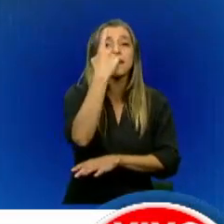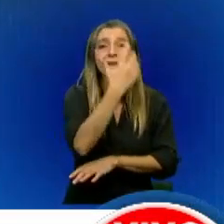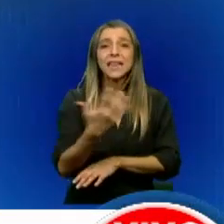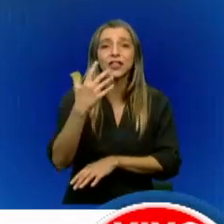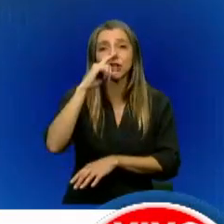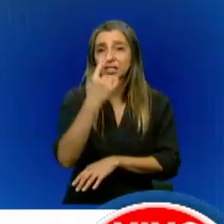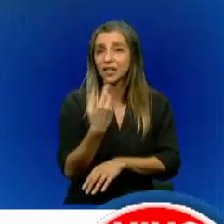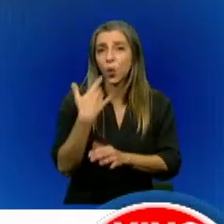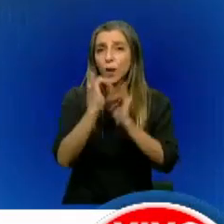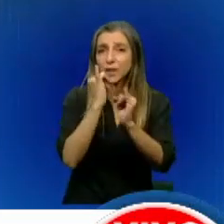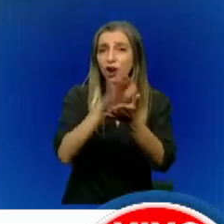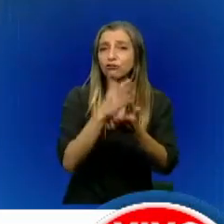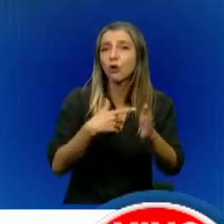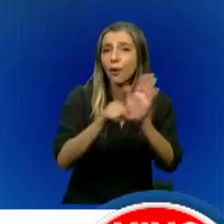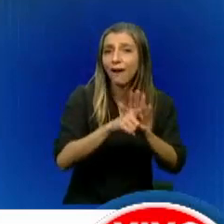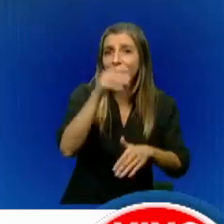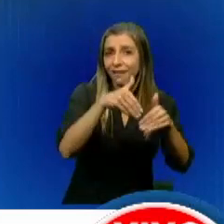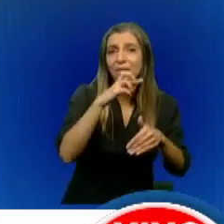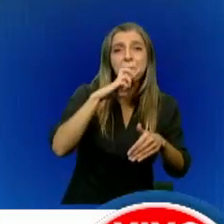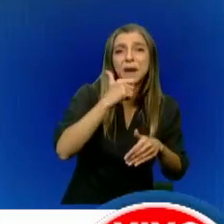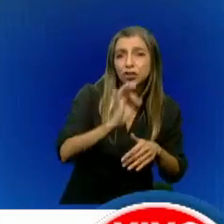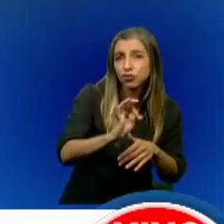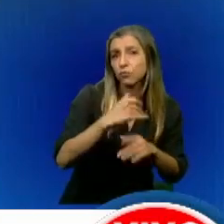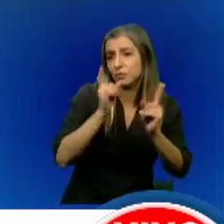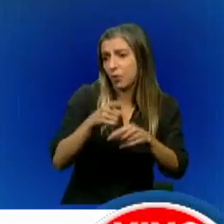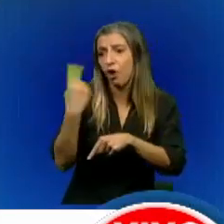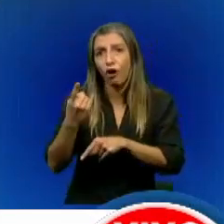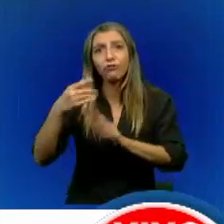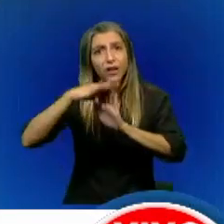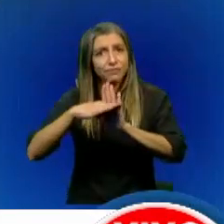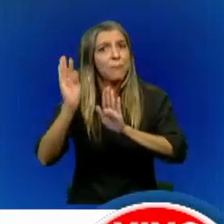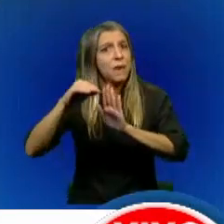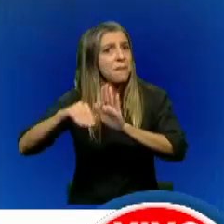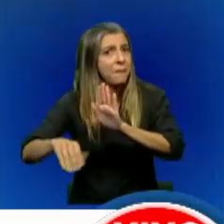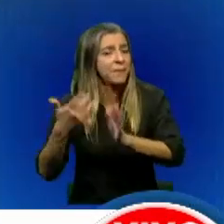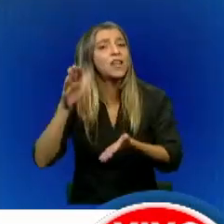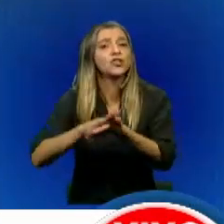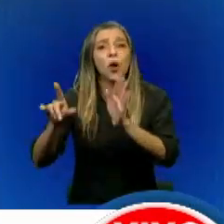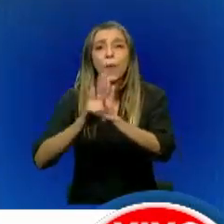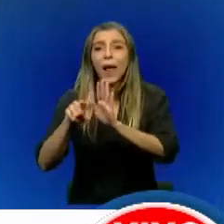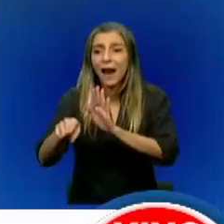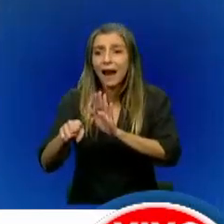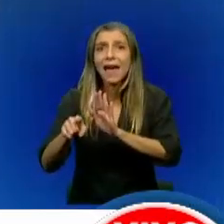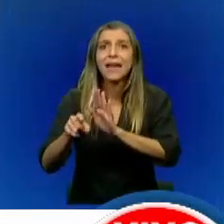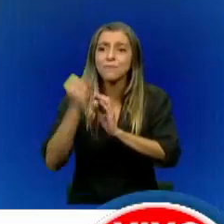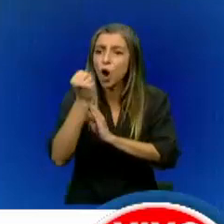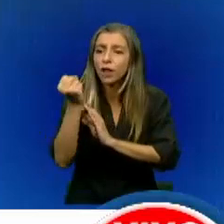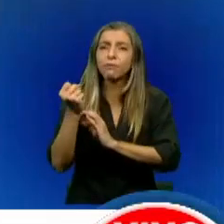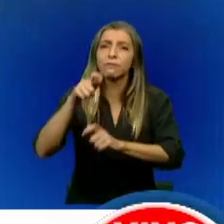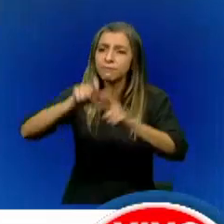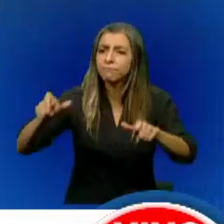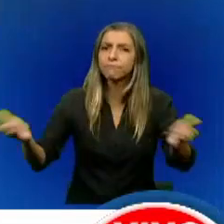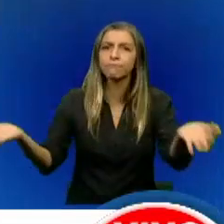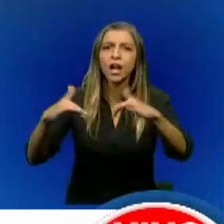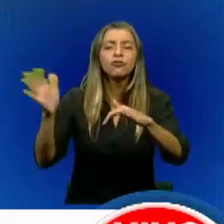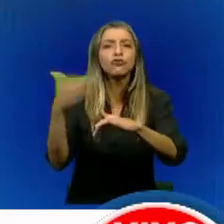PASO, que es muy buena, y trajo otras novedades también interesantes, como la participación gratuita, la posibilidad de acceder a